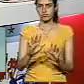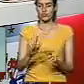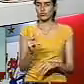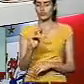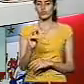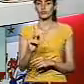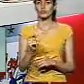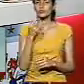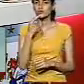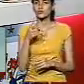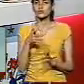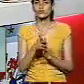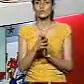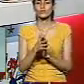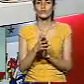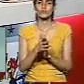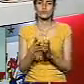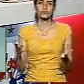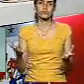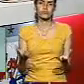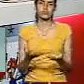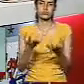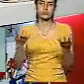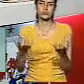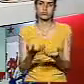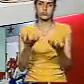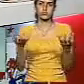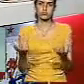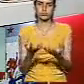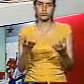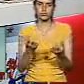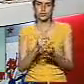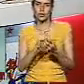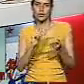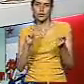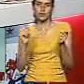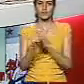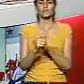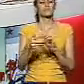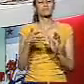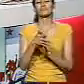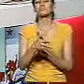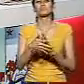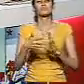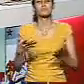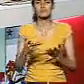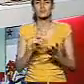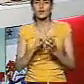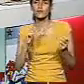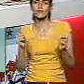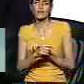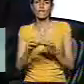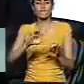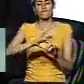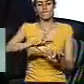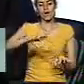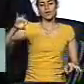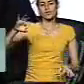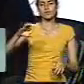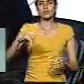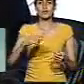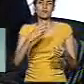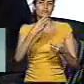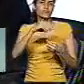se incineraron, se fundieron para transformarse en qué, en cabillas, en